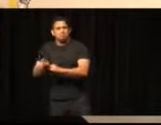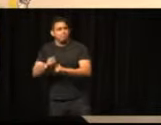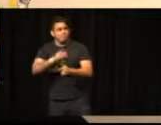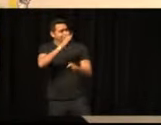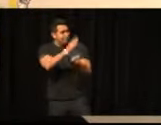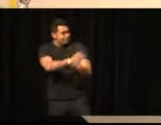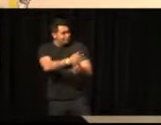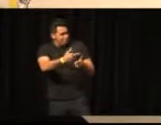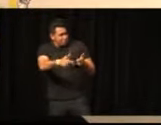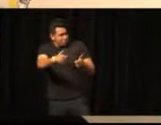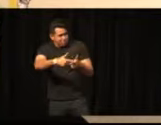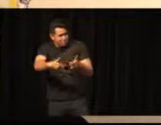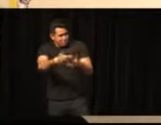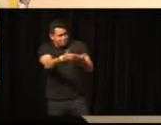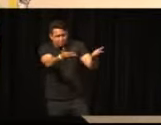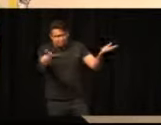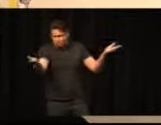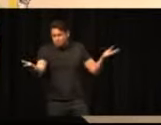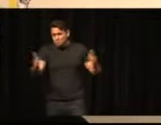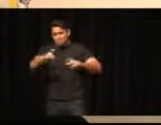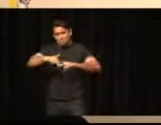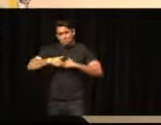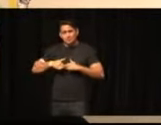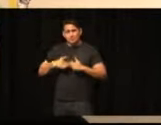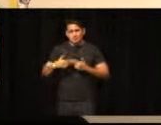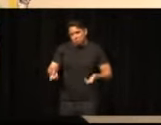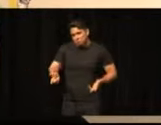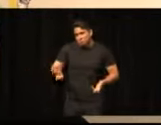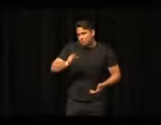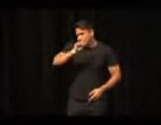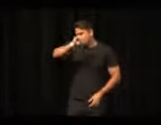problema que refleja las condiciones que tenemos,